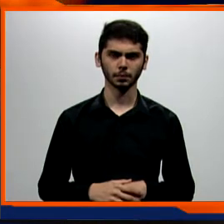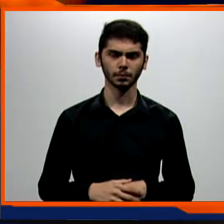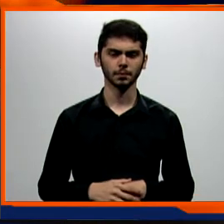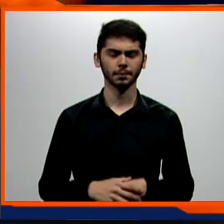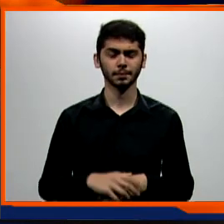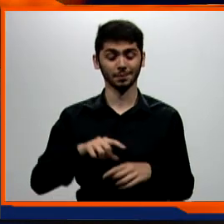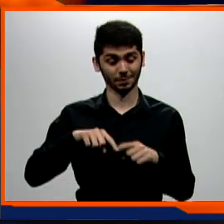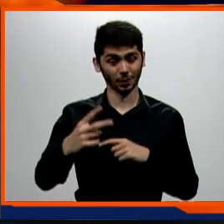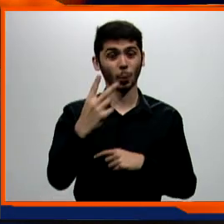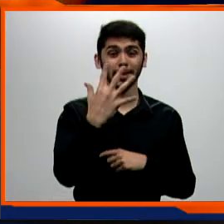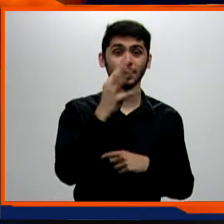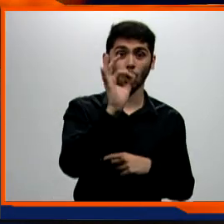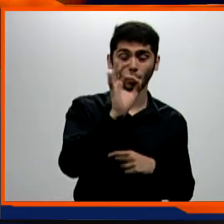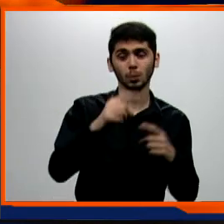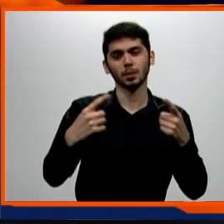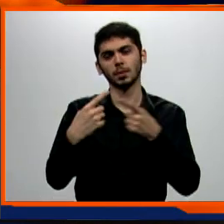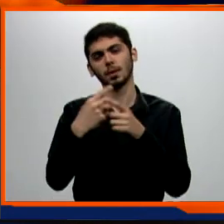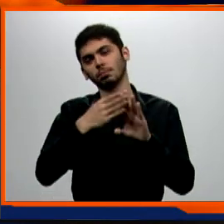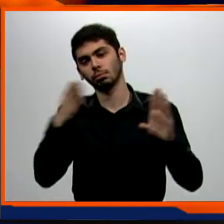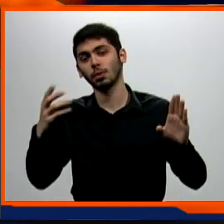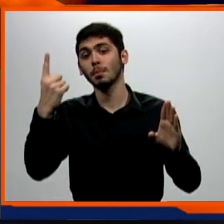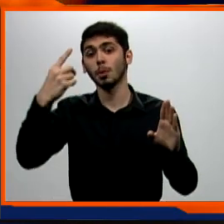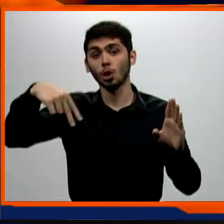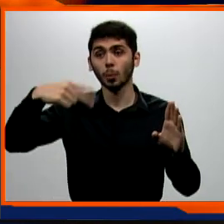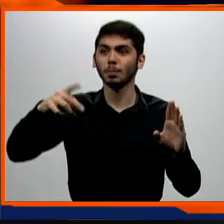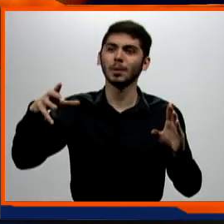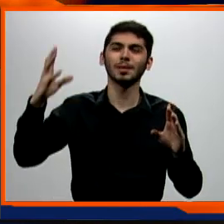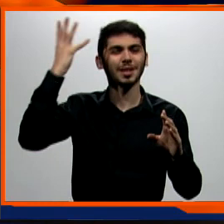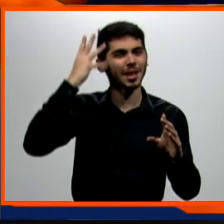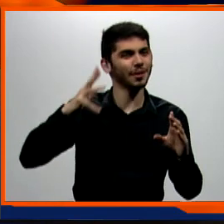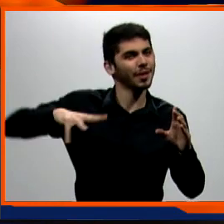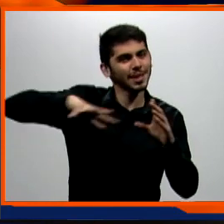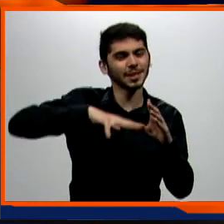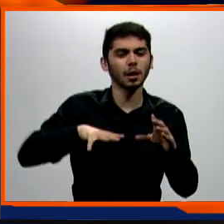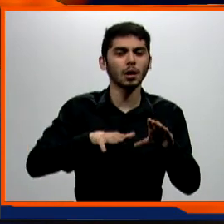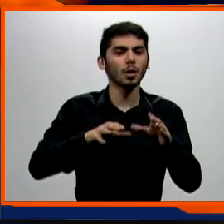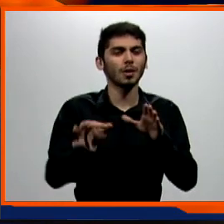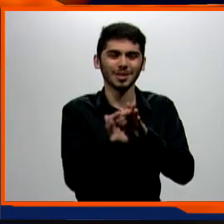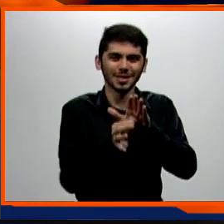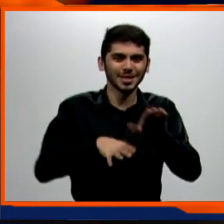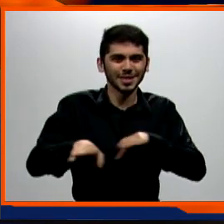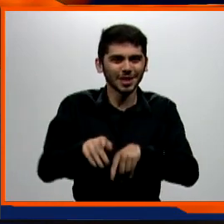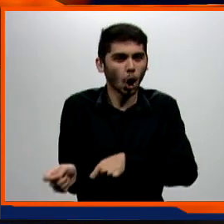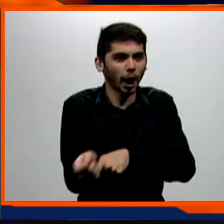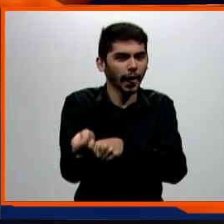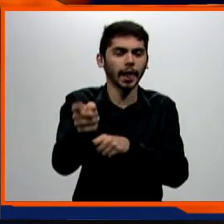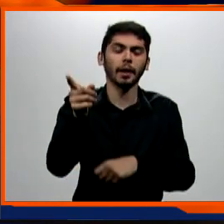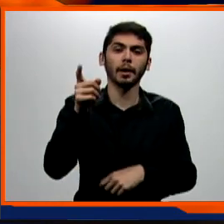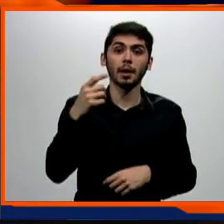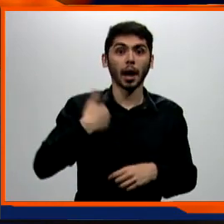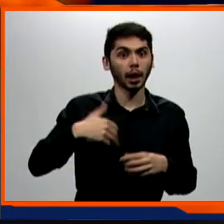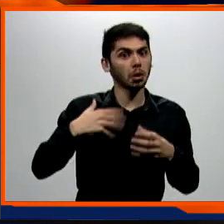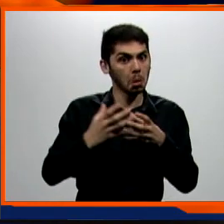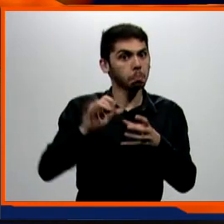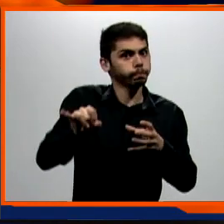Desde el próximo 25 de octubre y hasta el 1 de noviembre se va a disputar en Francia el Mundial de Hockey sobre Patines, donde Argentina llega con muchas posibilidades de